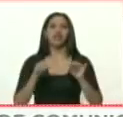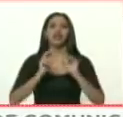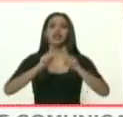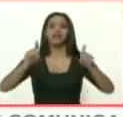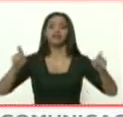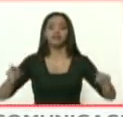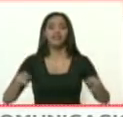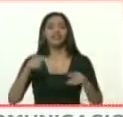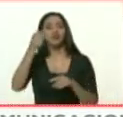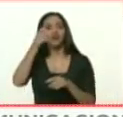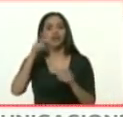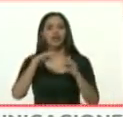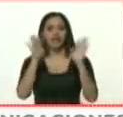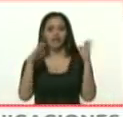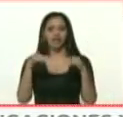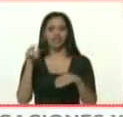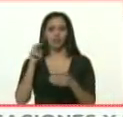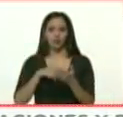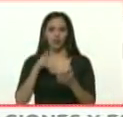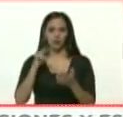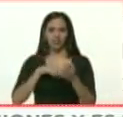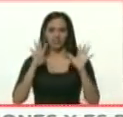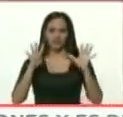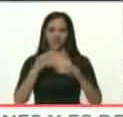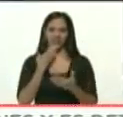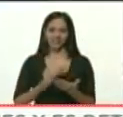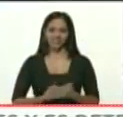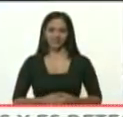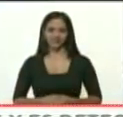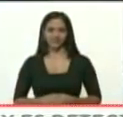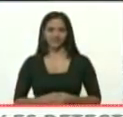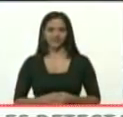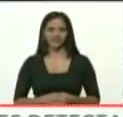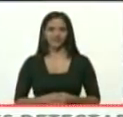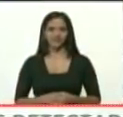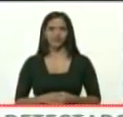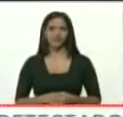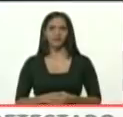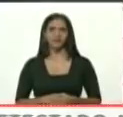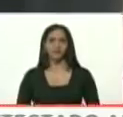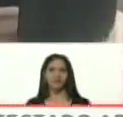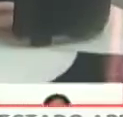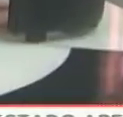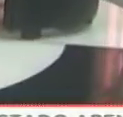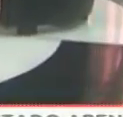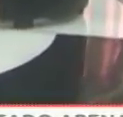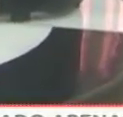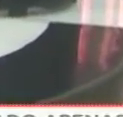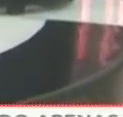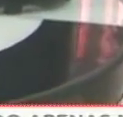Navidades Seguras 2019. Muchísimas gracias. Gracias. Feliz tarde.